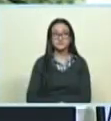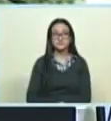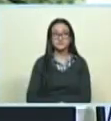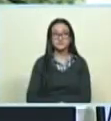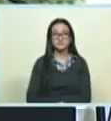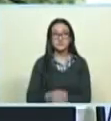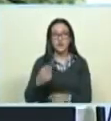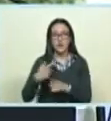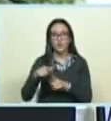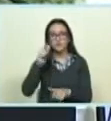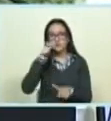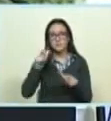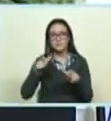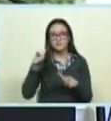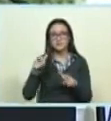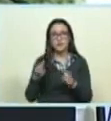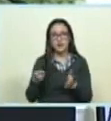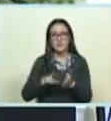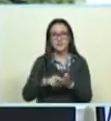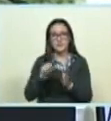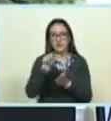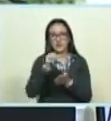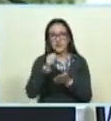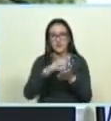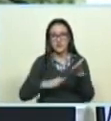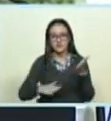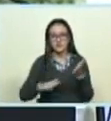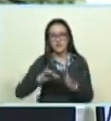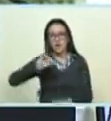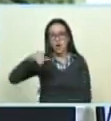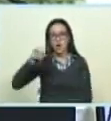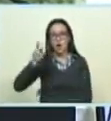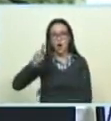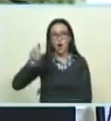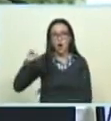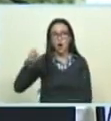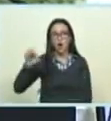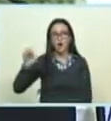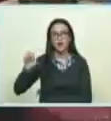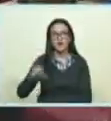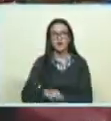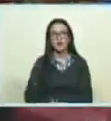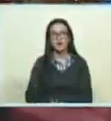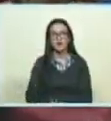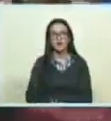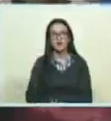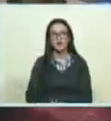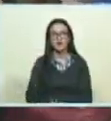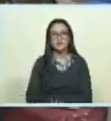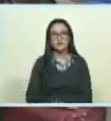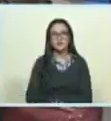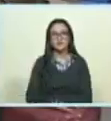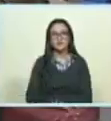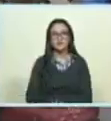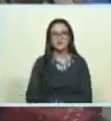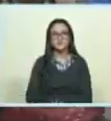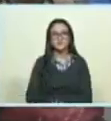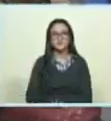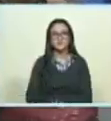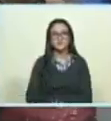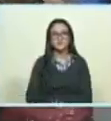y los otros compañeros, aquí se repite la lista. Jorge Pérez, ¿dónde estás, Jorge? Tengo tiempo que no veo, Jorge. ¿Dónde estás metido, Jorge